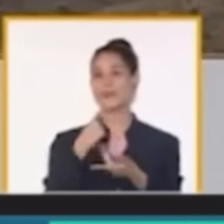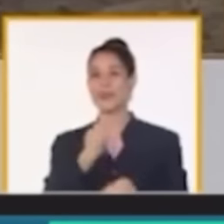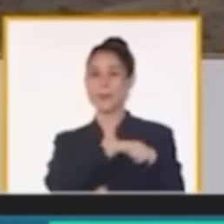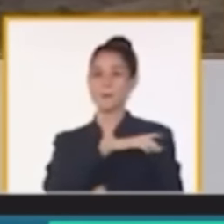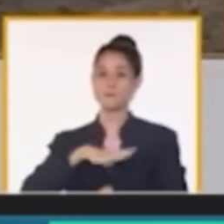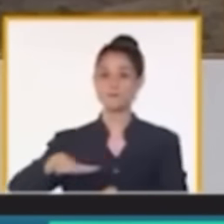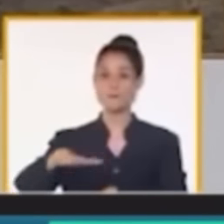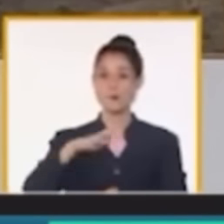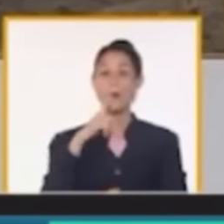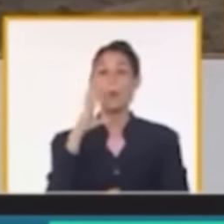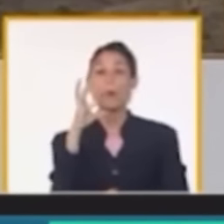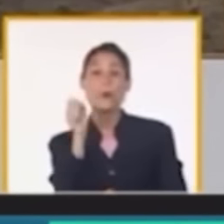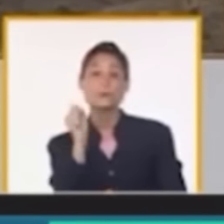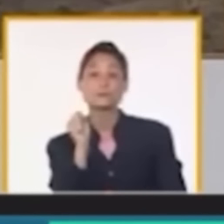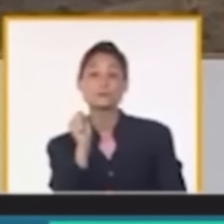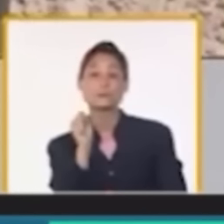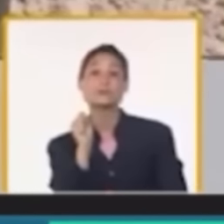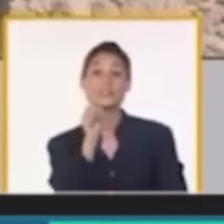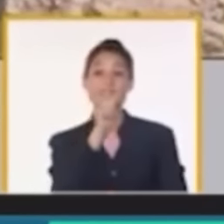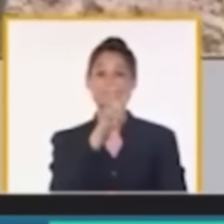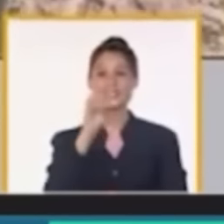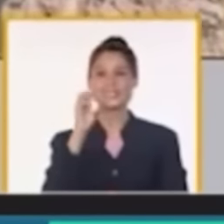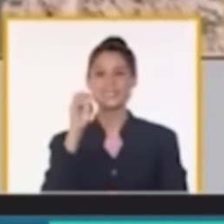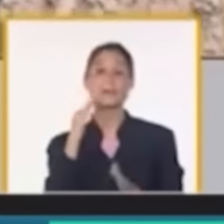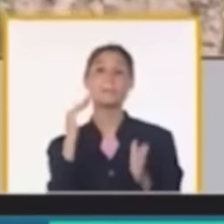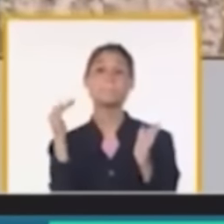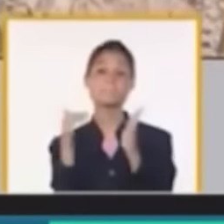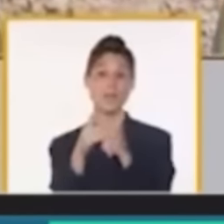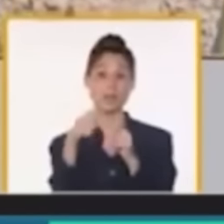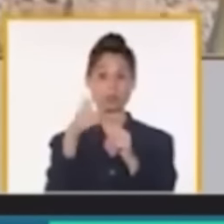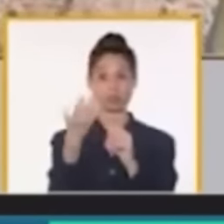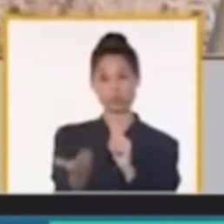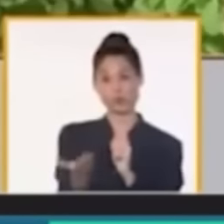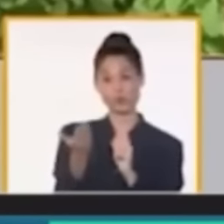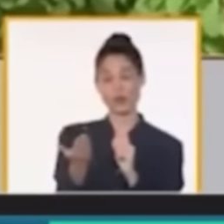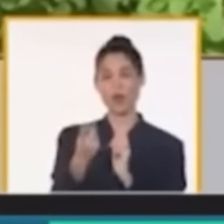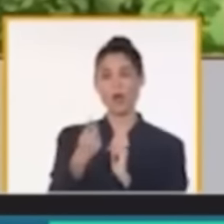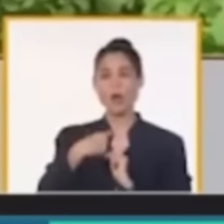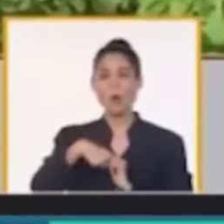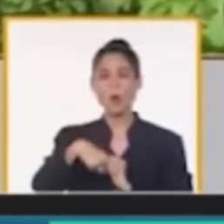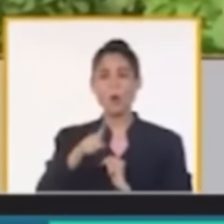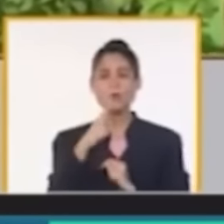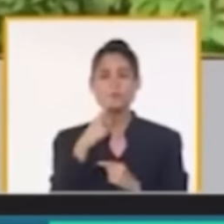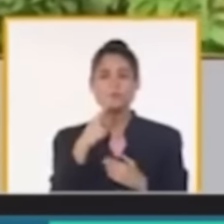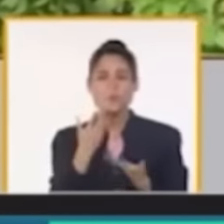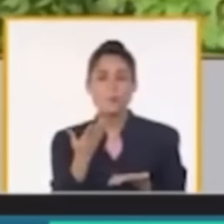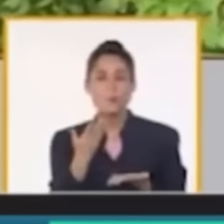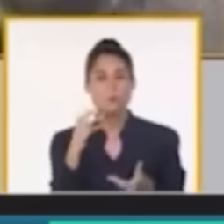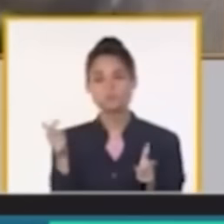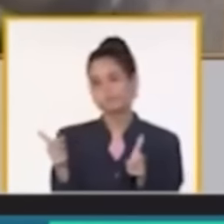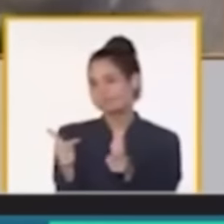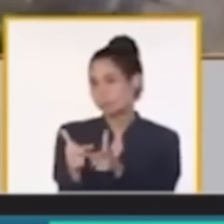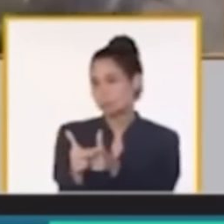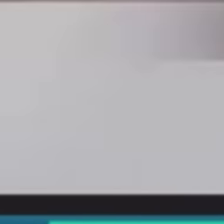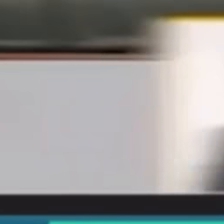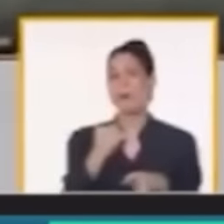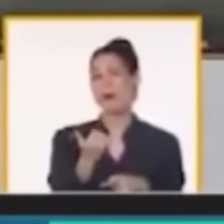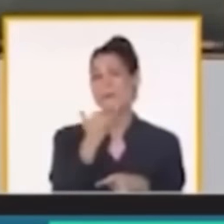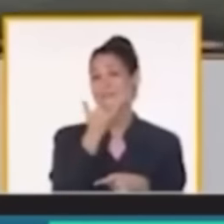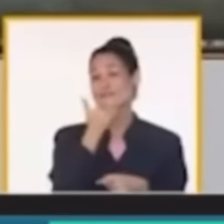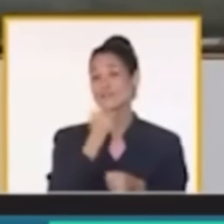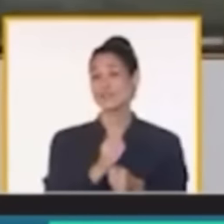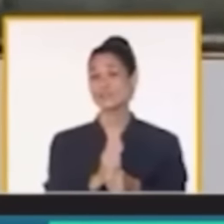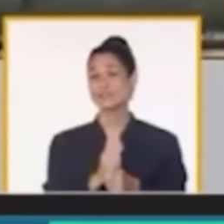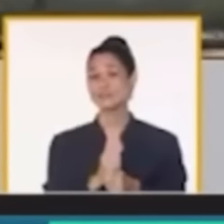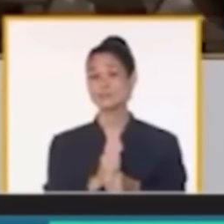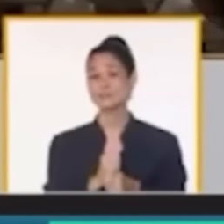toneladas de arroz pero ahora las producciones son muy bajas esas producciones llevan un nivel de de insumo por ejemplo